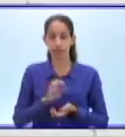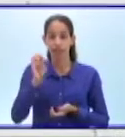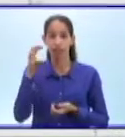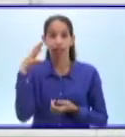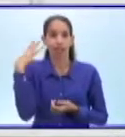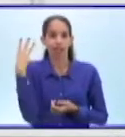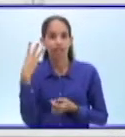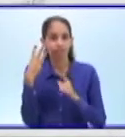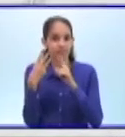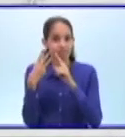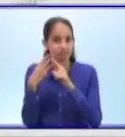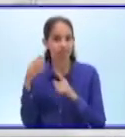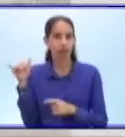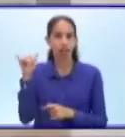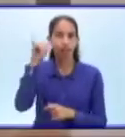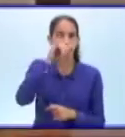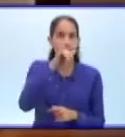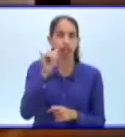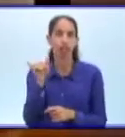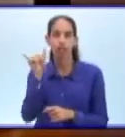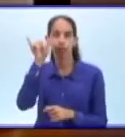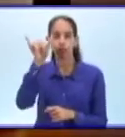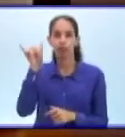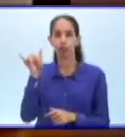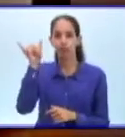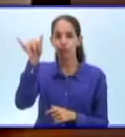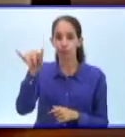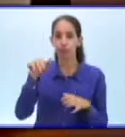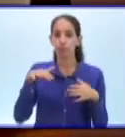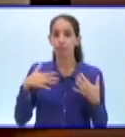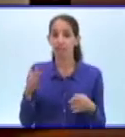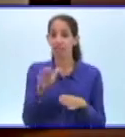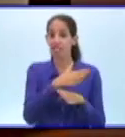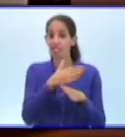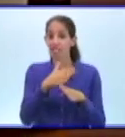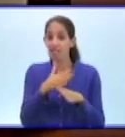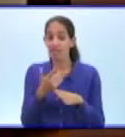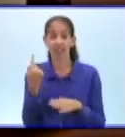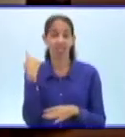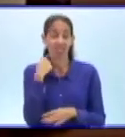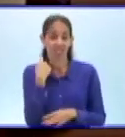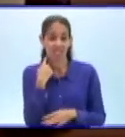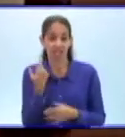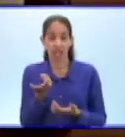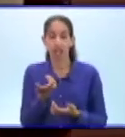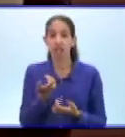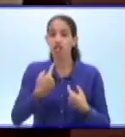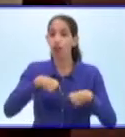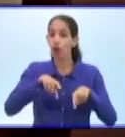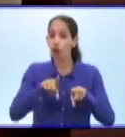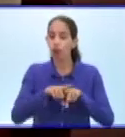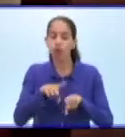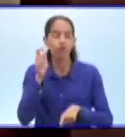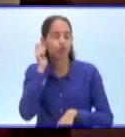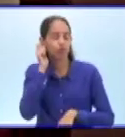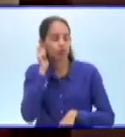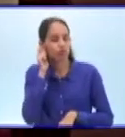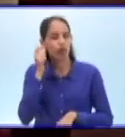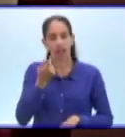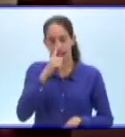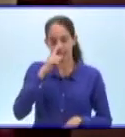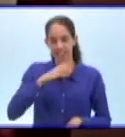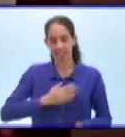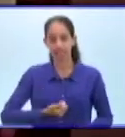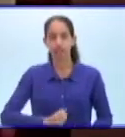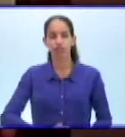Nueva York, el primero en 1880, el segundo de 1882 a 1885 y un tercero que